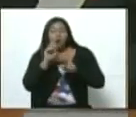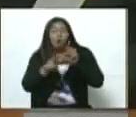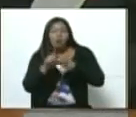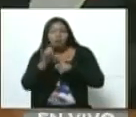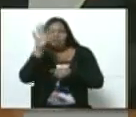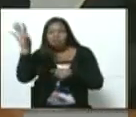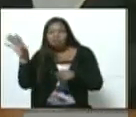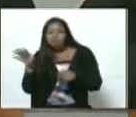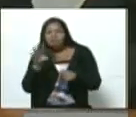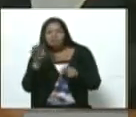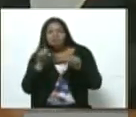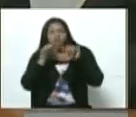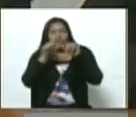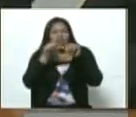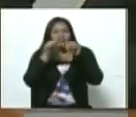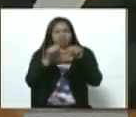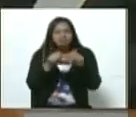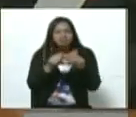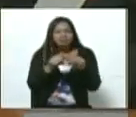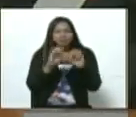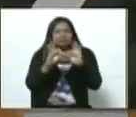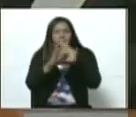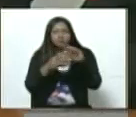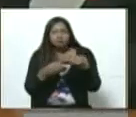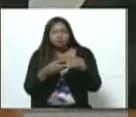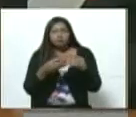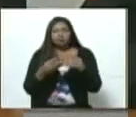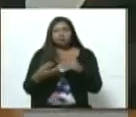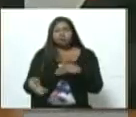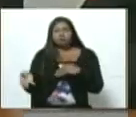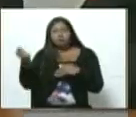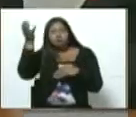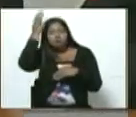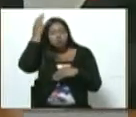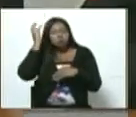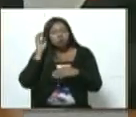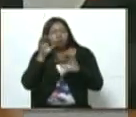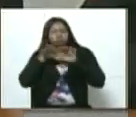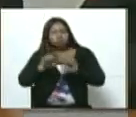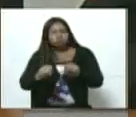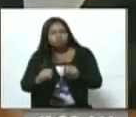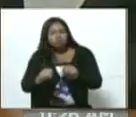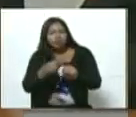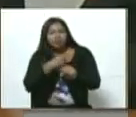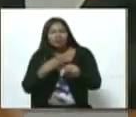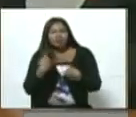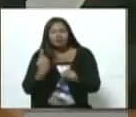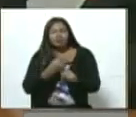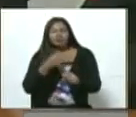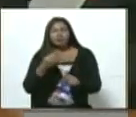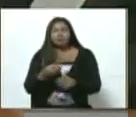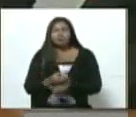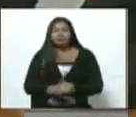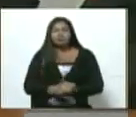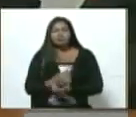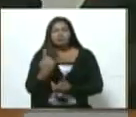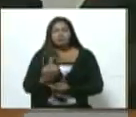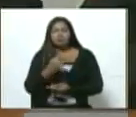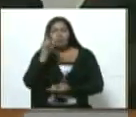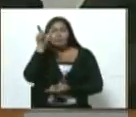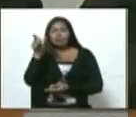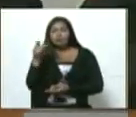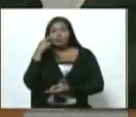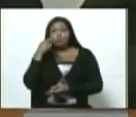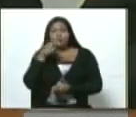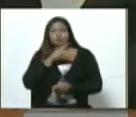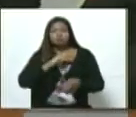que todavía tienen eso de coronas e imperialistas, solamente la reina designa